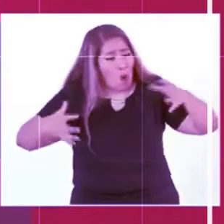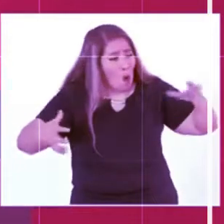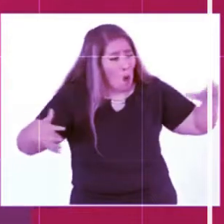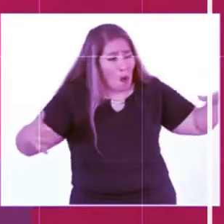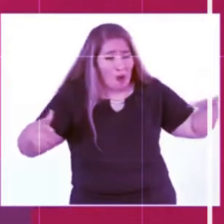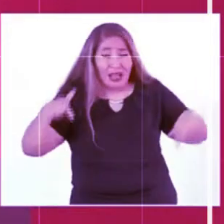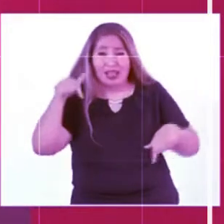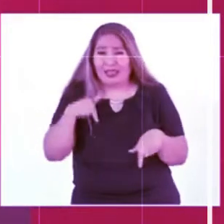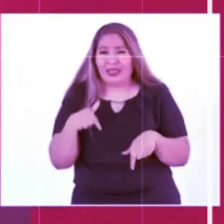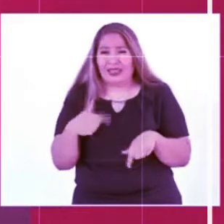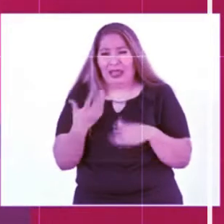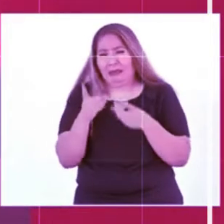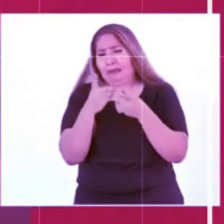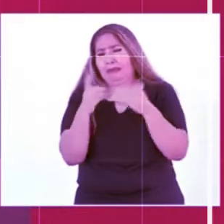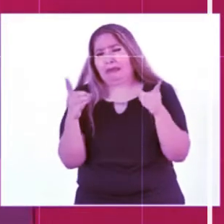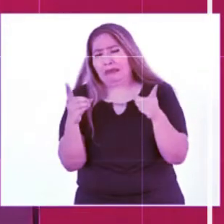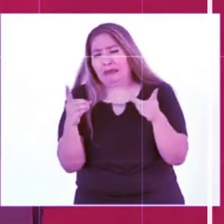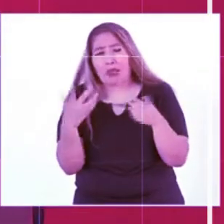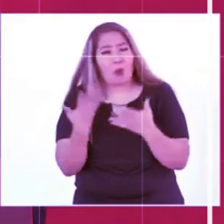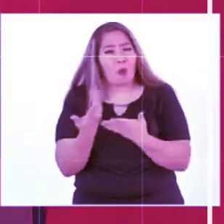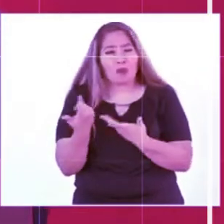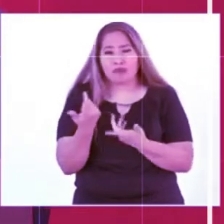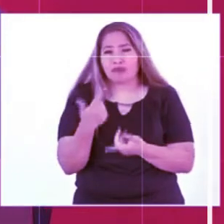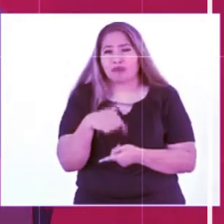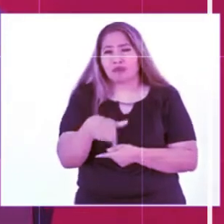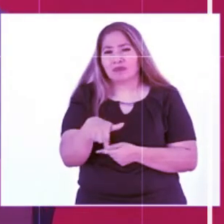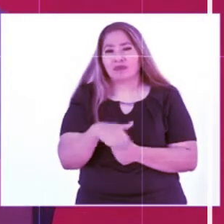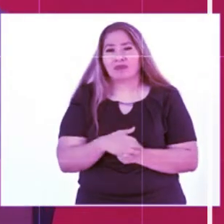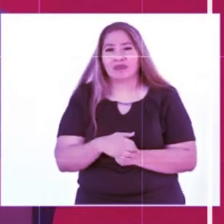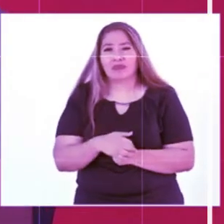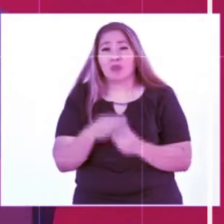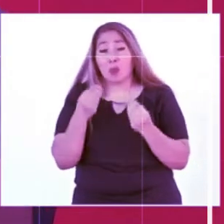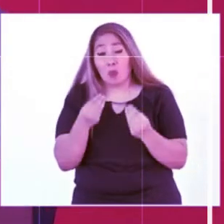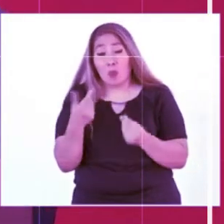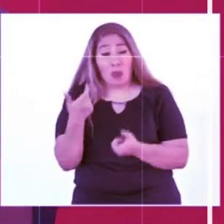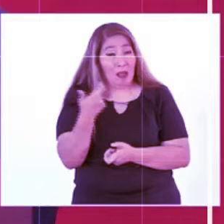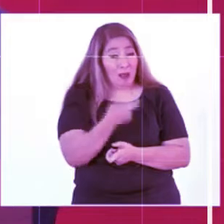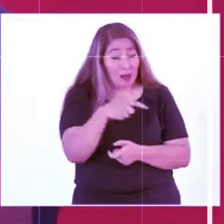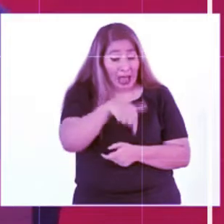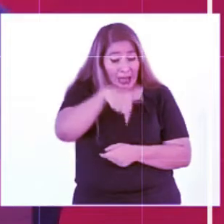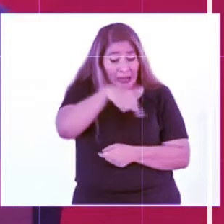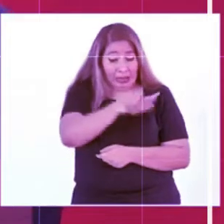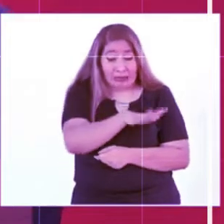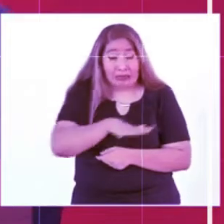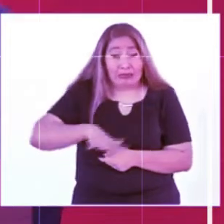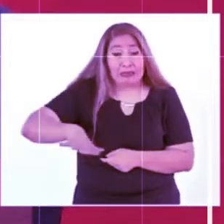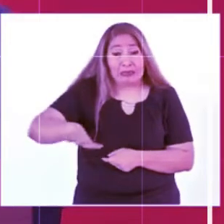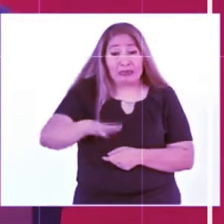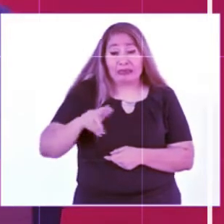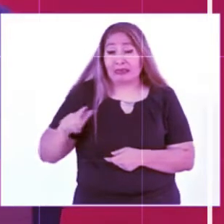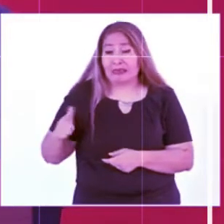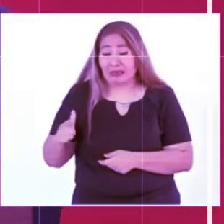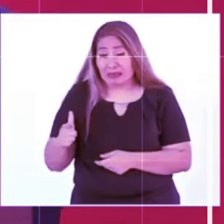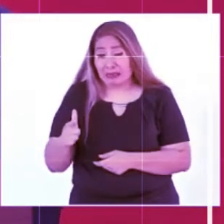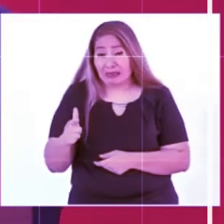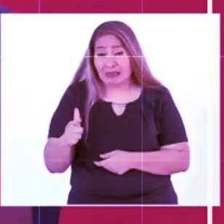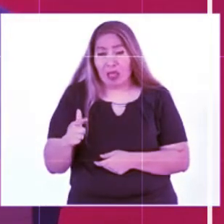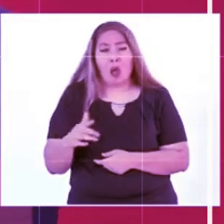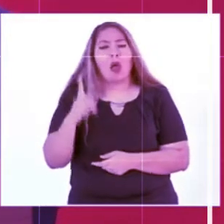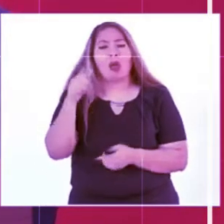trajo aparejado el desarrollo comercial y financiero de la laguna.